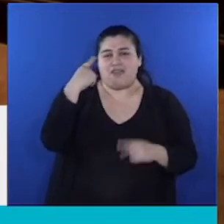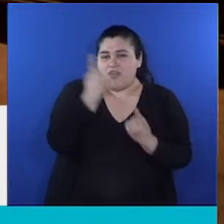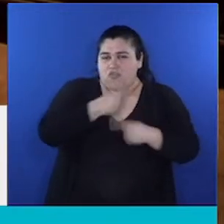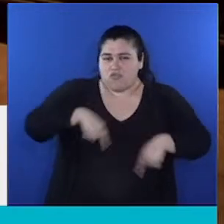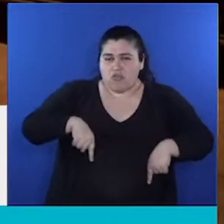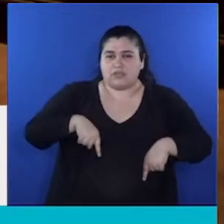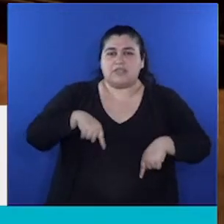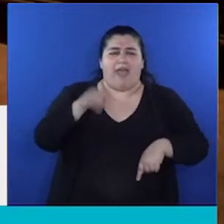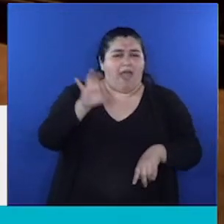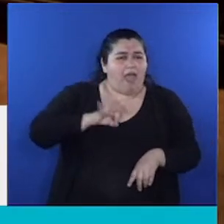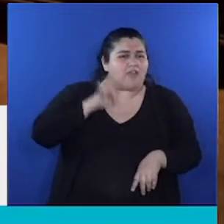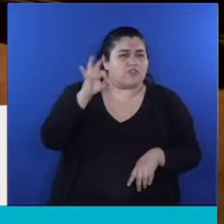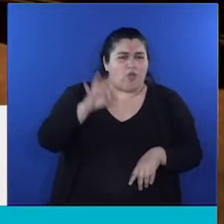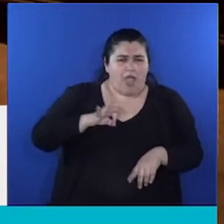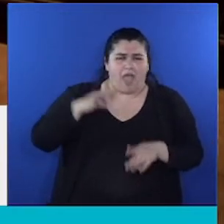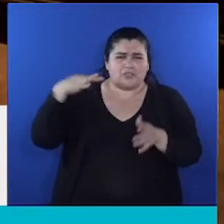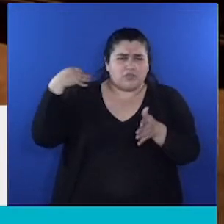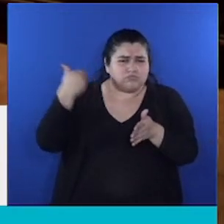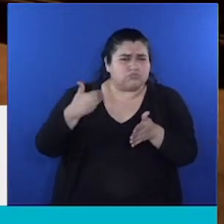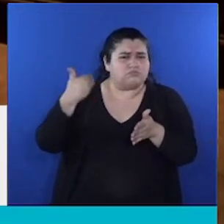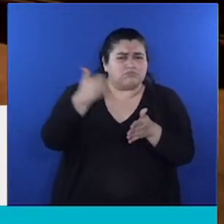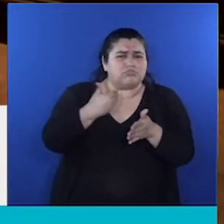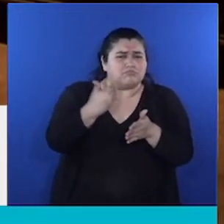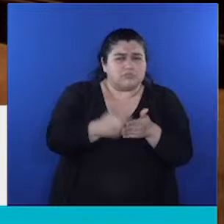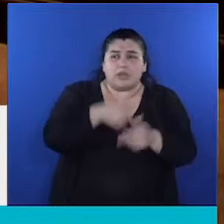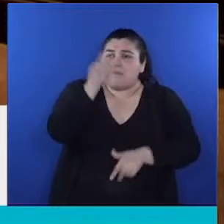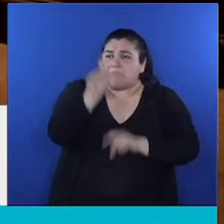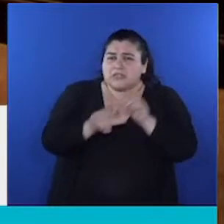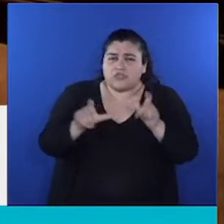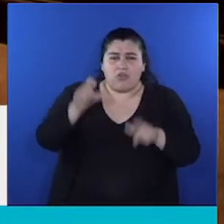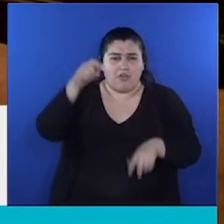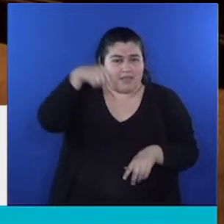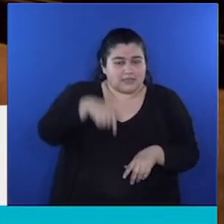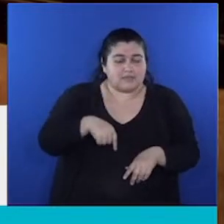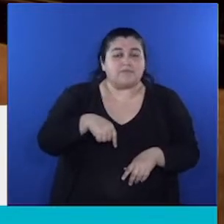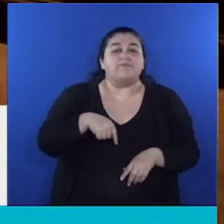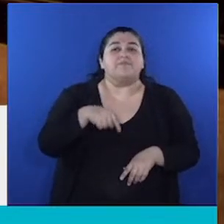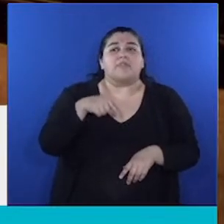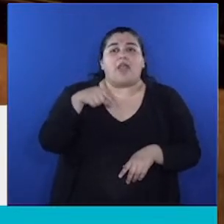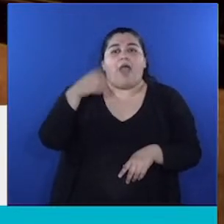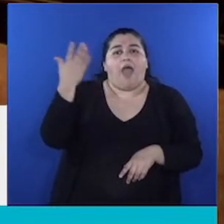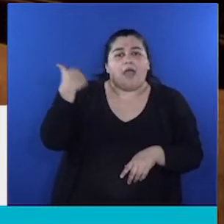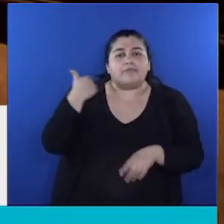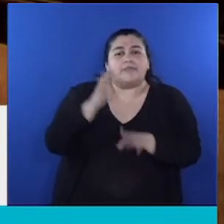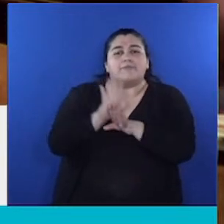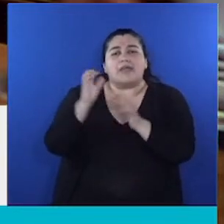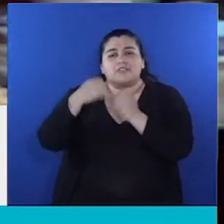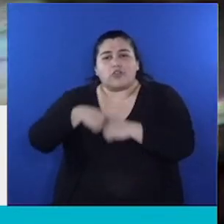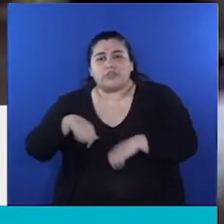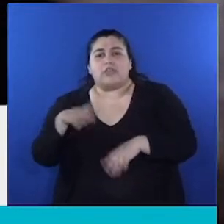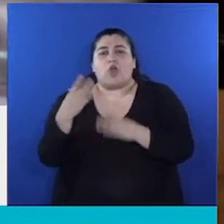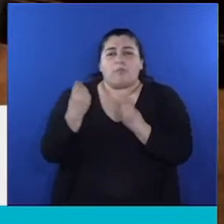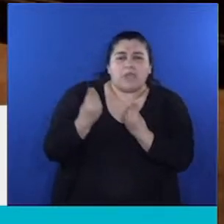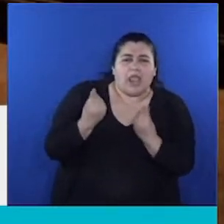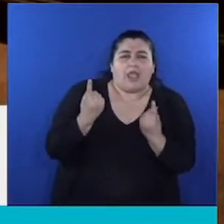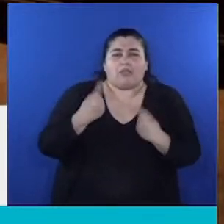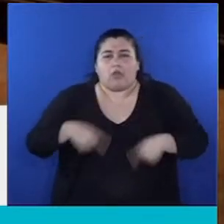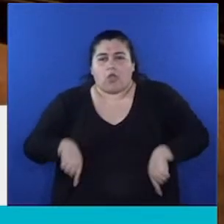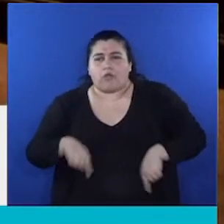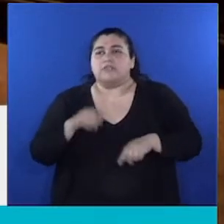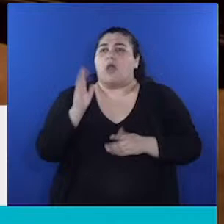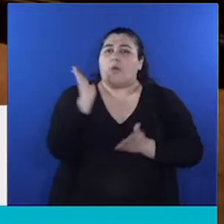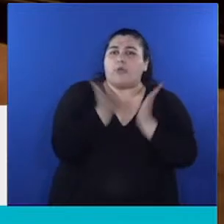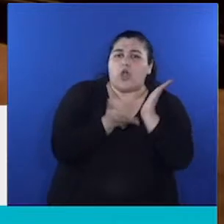años y años a muchos y muchas ciudadanos y ciudadanas escondidos por el miedo y el temor no solo a la violencia